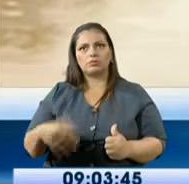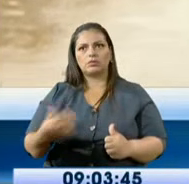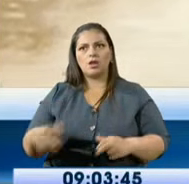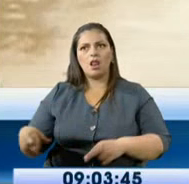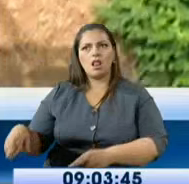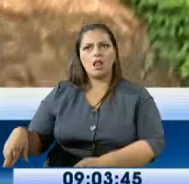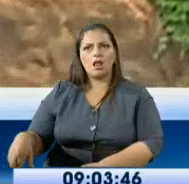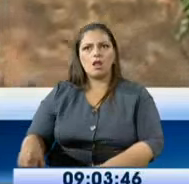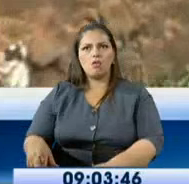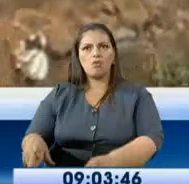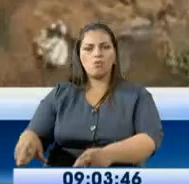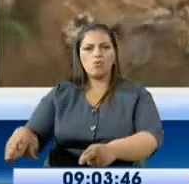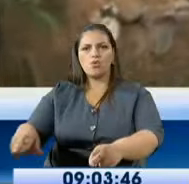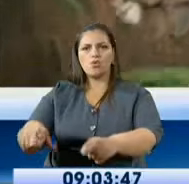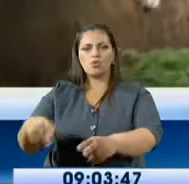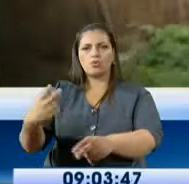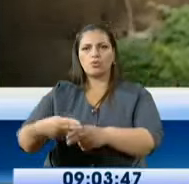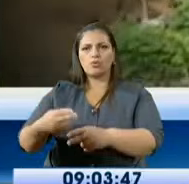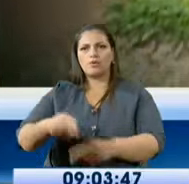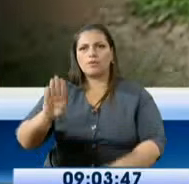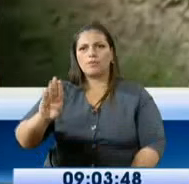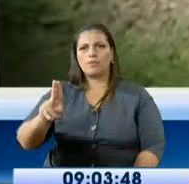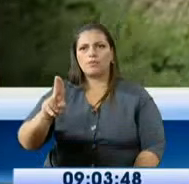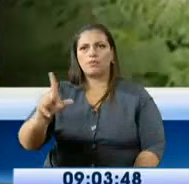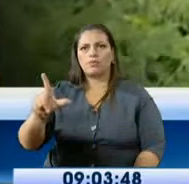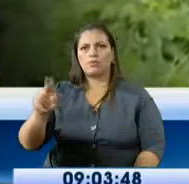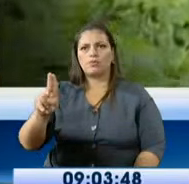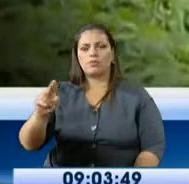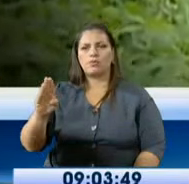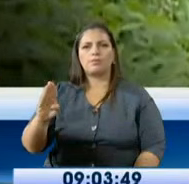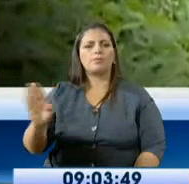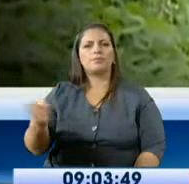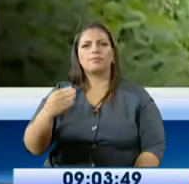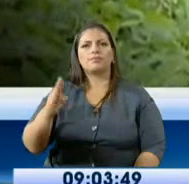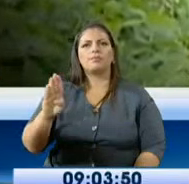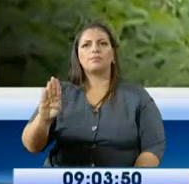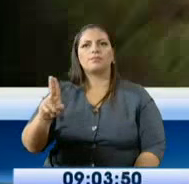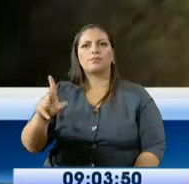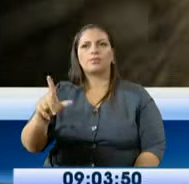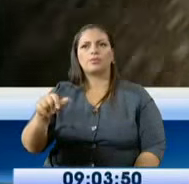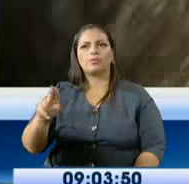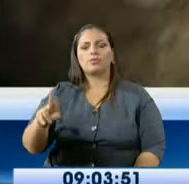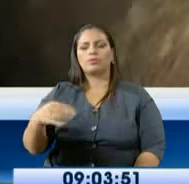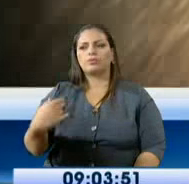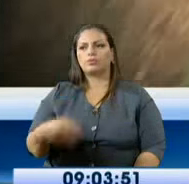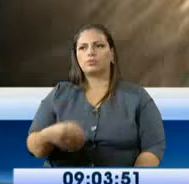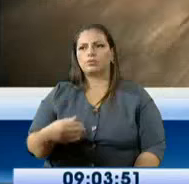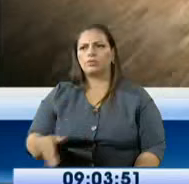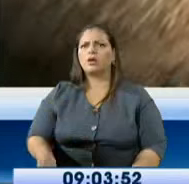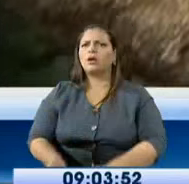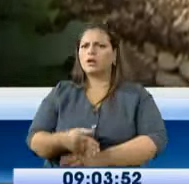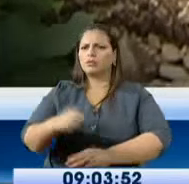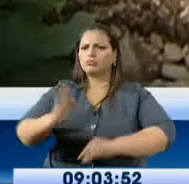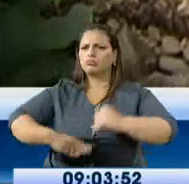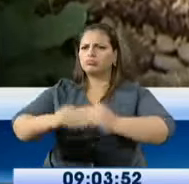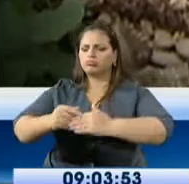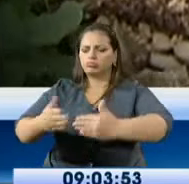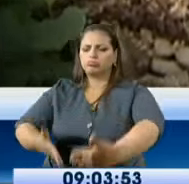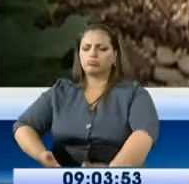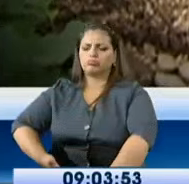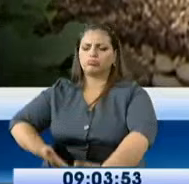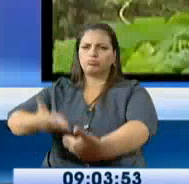su diario vivir. Pero con el paso del tiempo ha ido tumbando el muro que lo contiene, llevándose hasta parte de la vía.